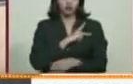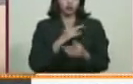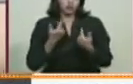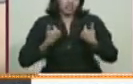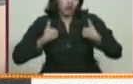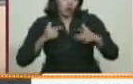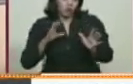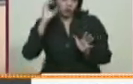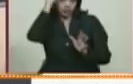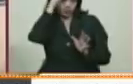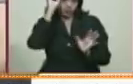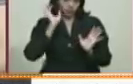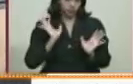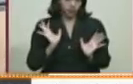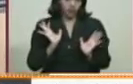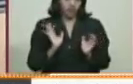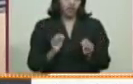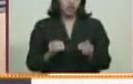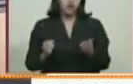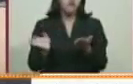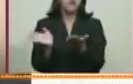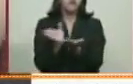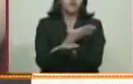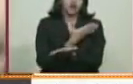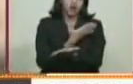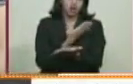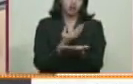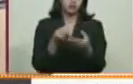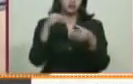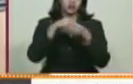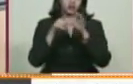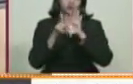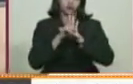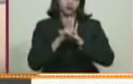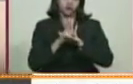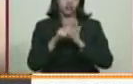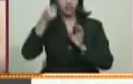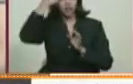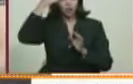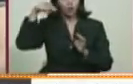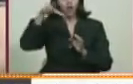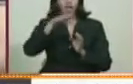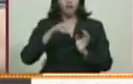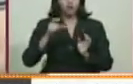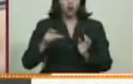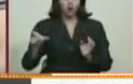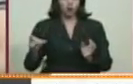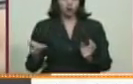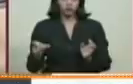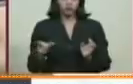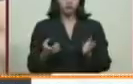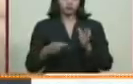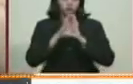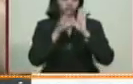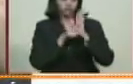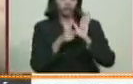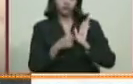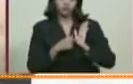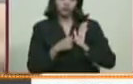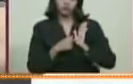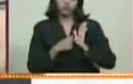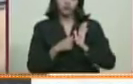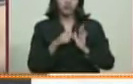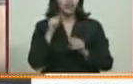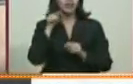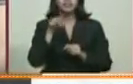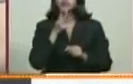criterio, ajeno a lo que es la constitucionalidad que el pueblo se ha dado. Porque hay que respetar algo que es lo siguiente: así no te